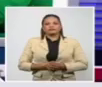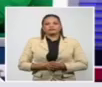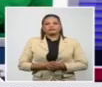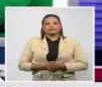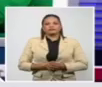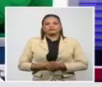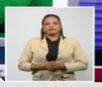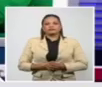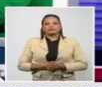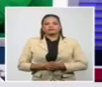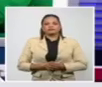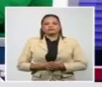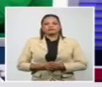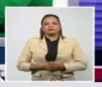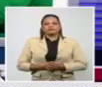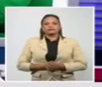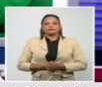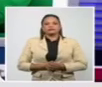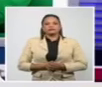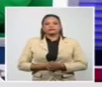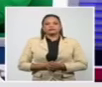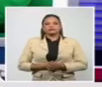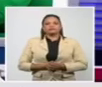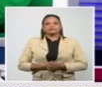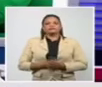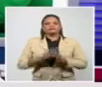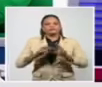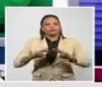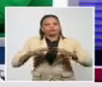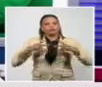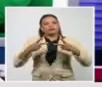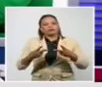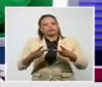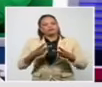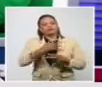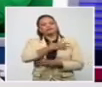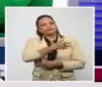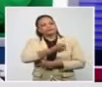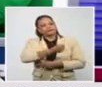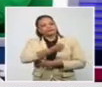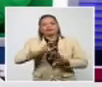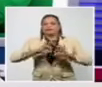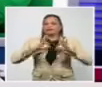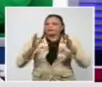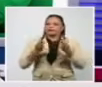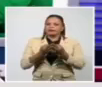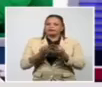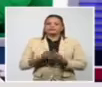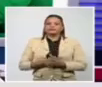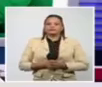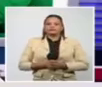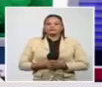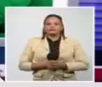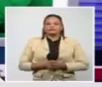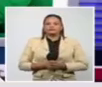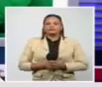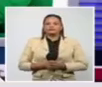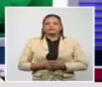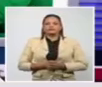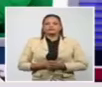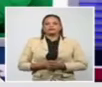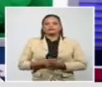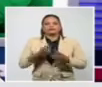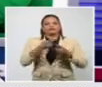cardiopulmonar. Nuevamente reiteramos nuestras condolencias. Y el otro paciente